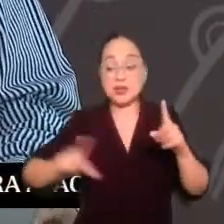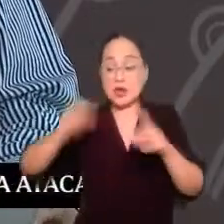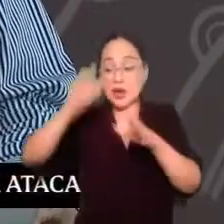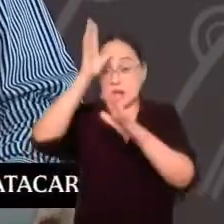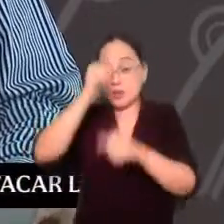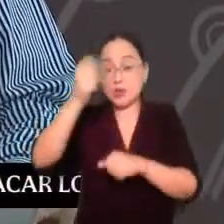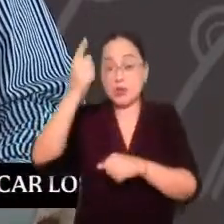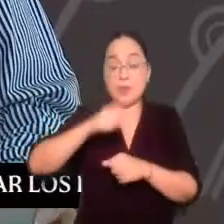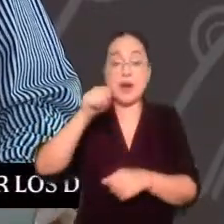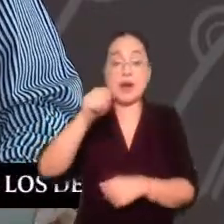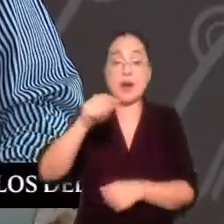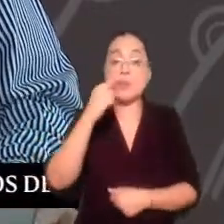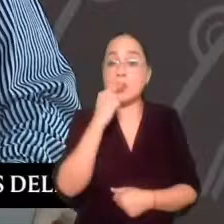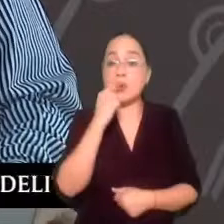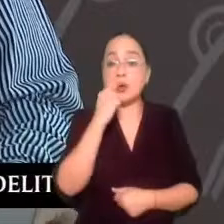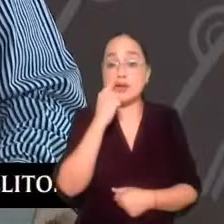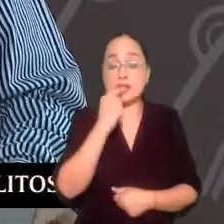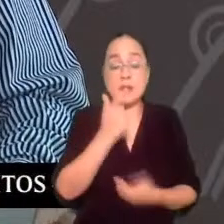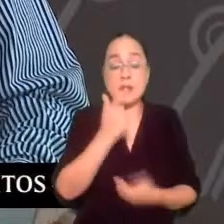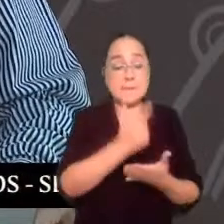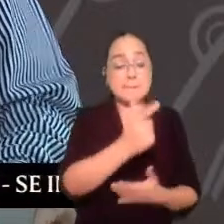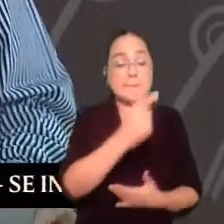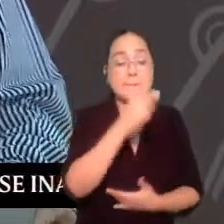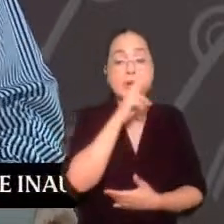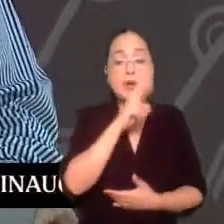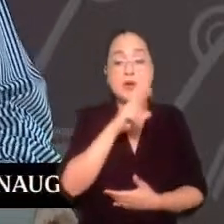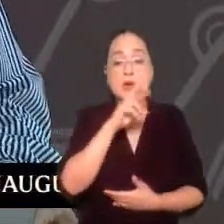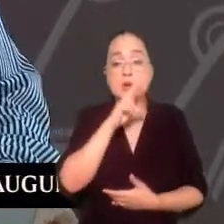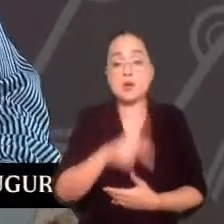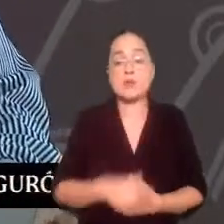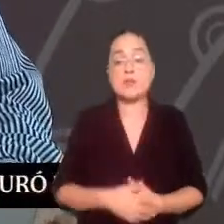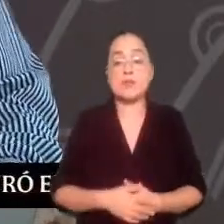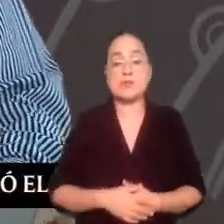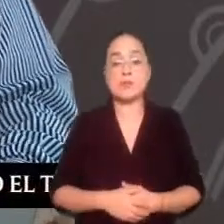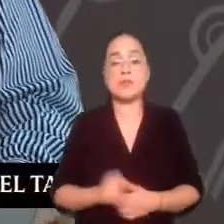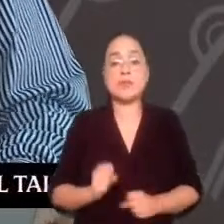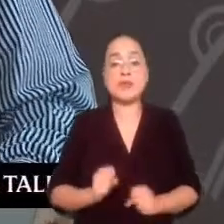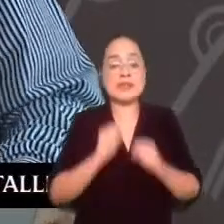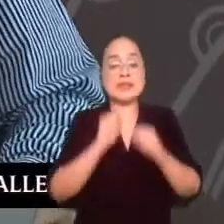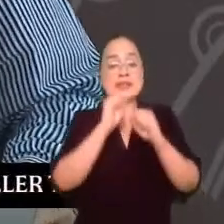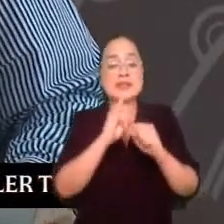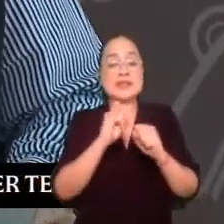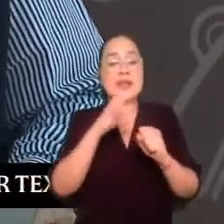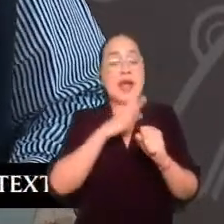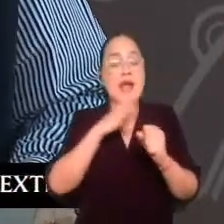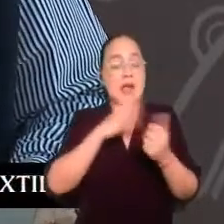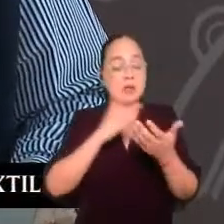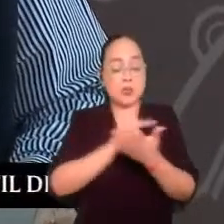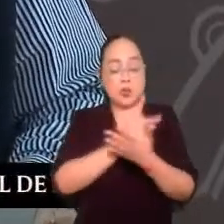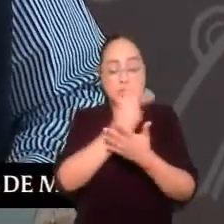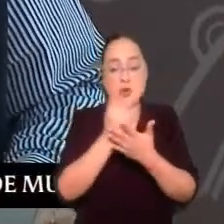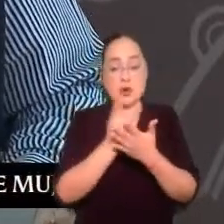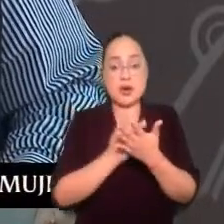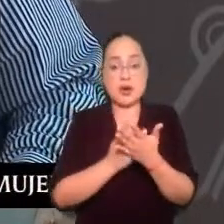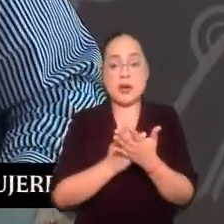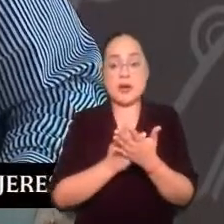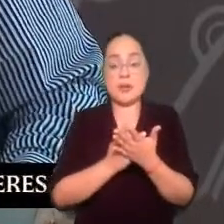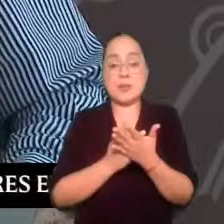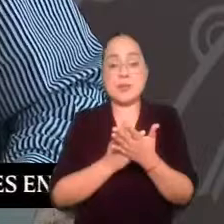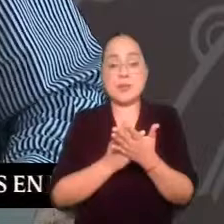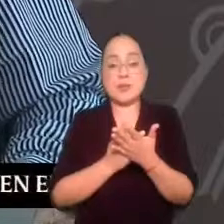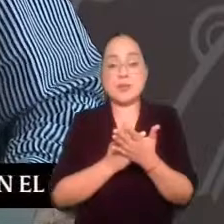de los policías. Y sí, vamos a hacer sobre la base de un programa que te doy a que